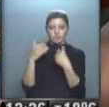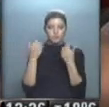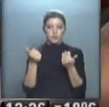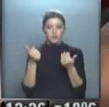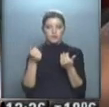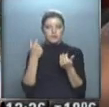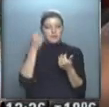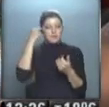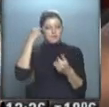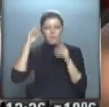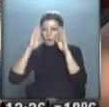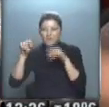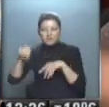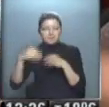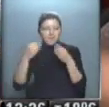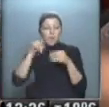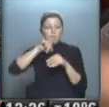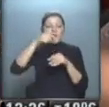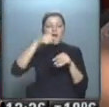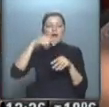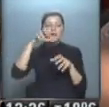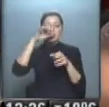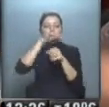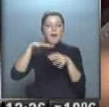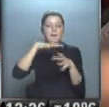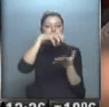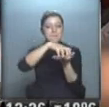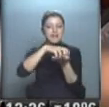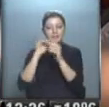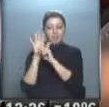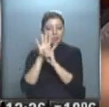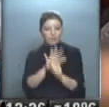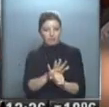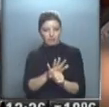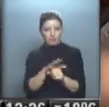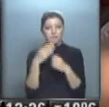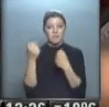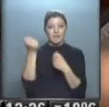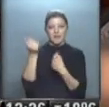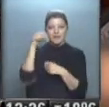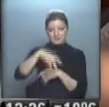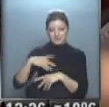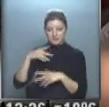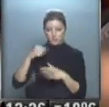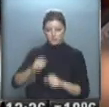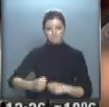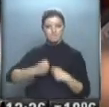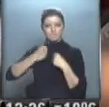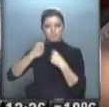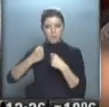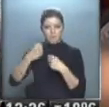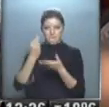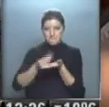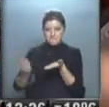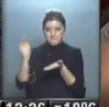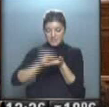busque excluir del mercado a otro proveedor desintegrado a los efectos de incrementar el poder del mercado del proveedor